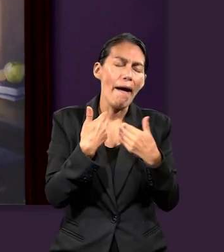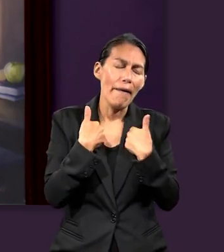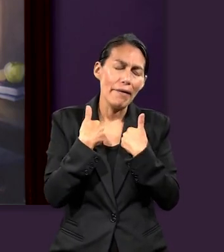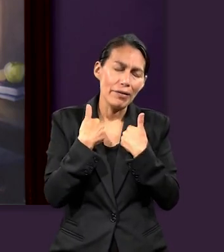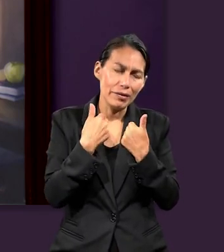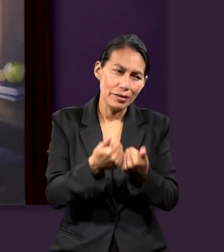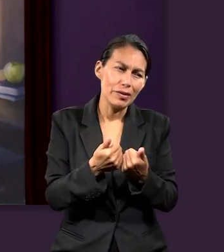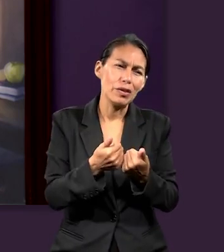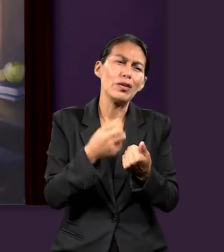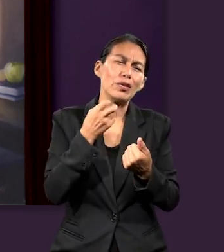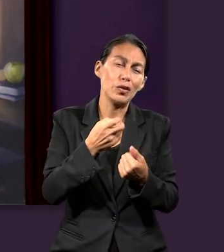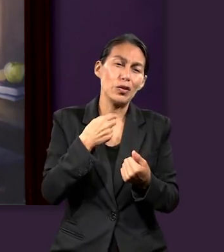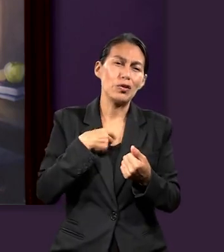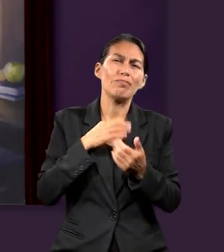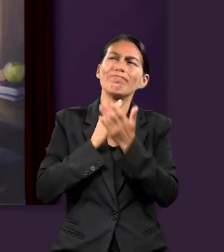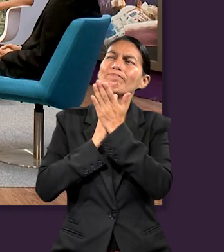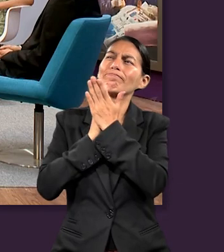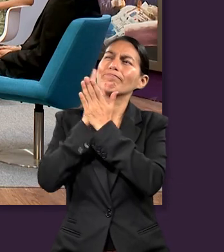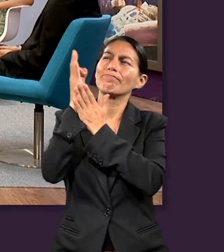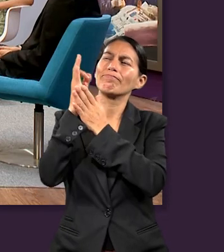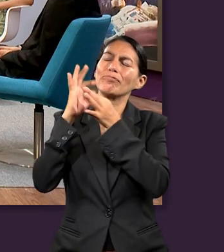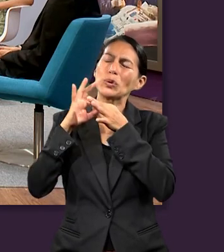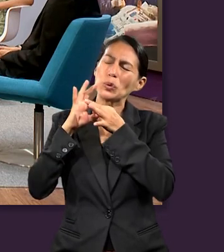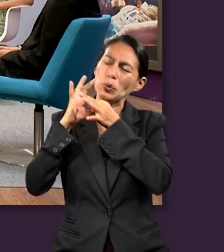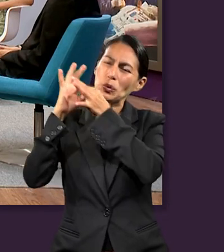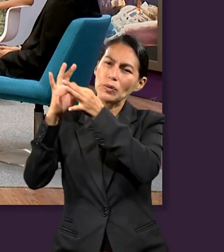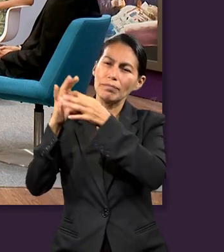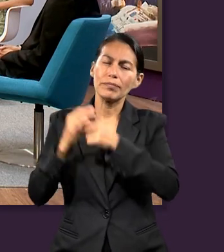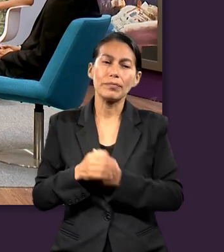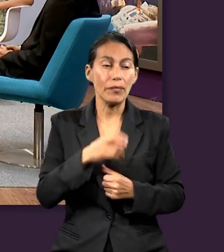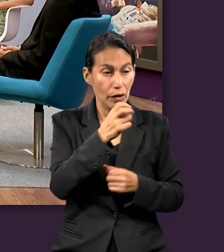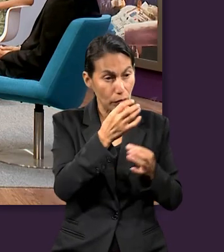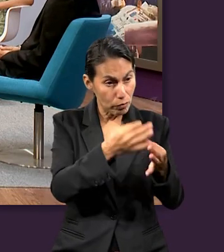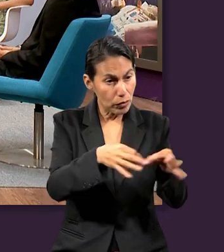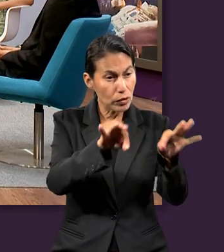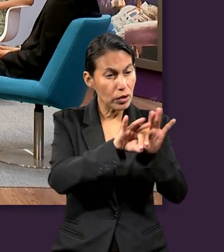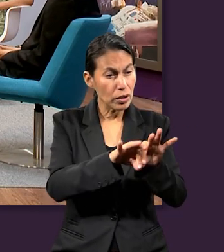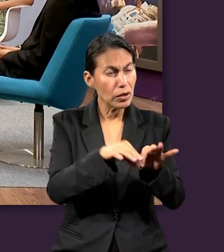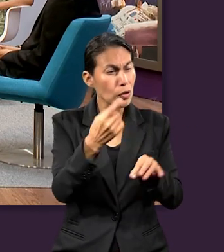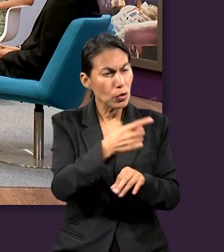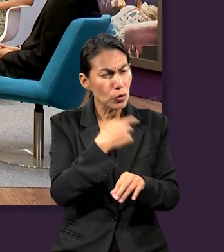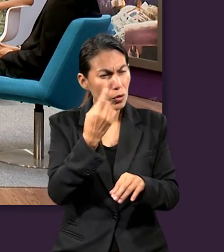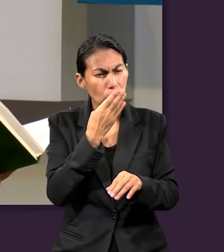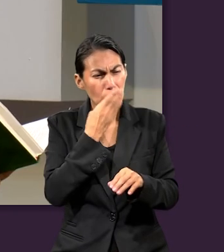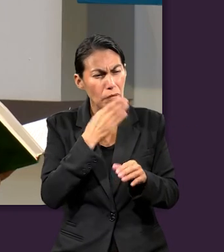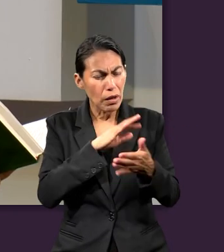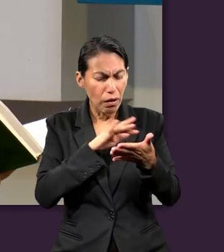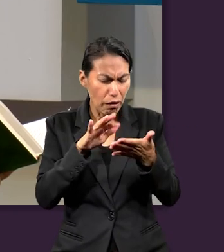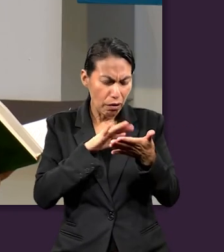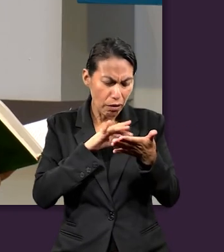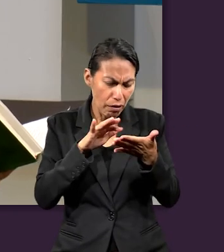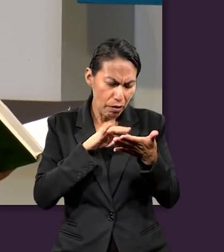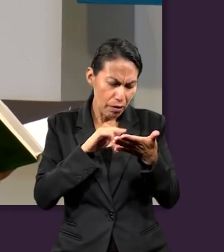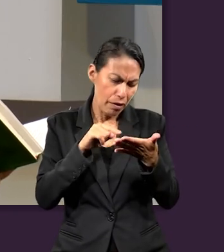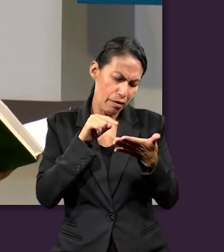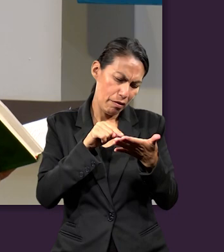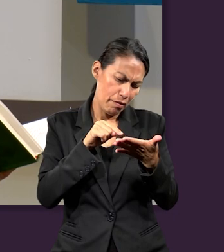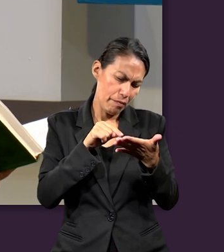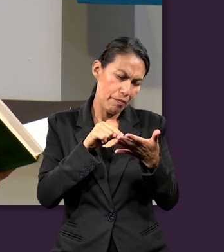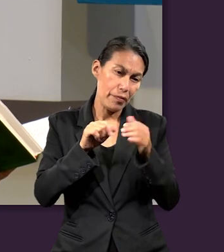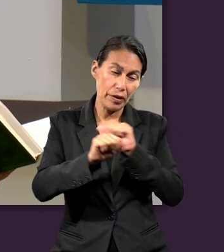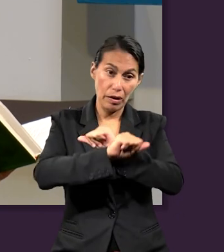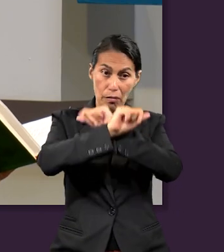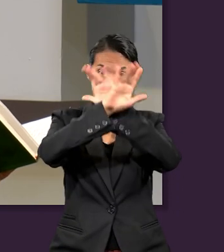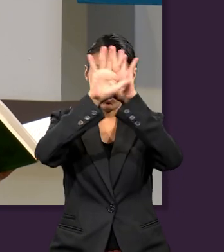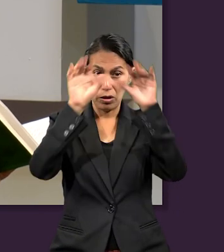bien hasta el final del tiempo qué importante eso Que dices porque si leemos lo que la Biblia dice